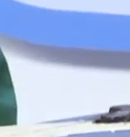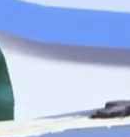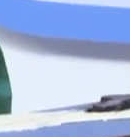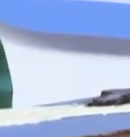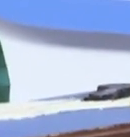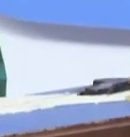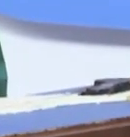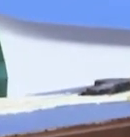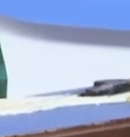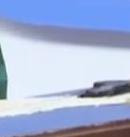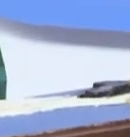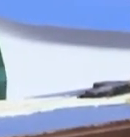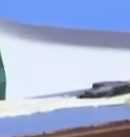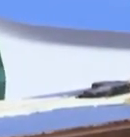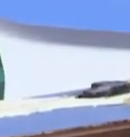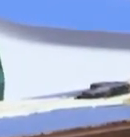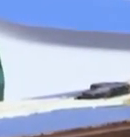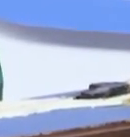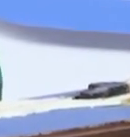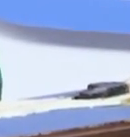gracias Padre